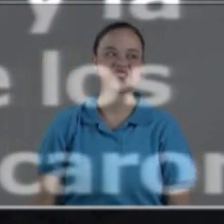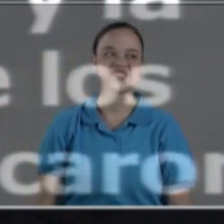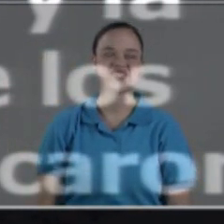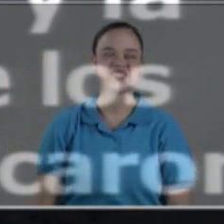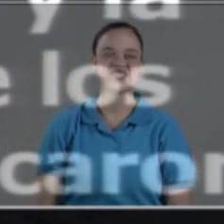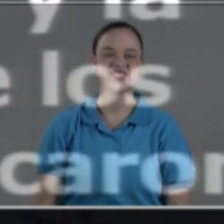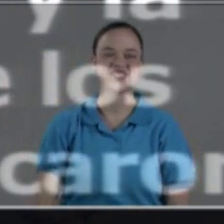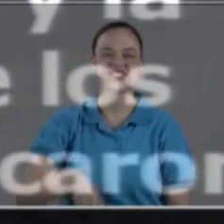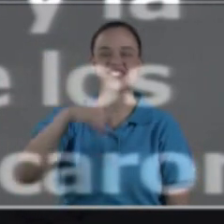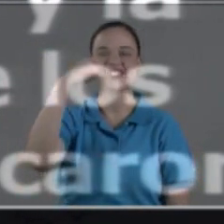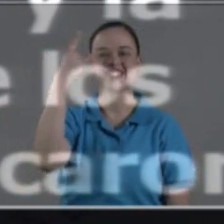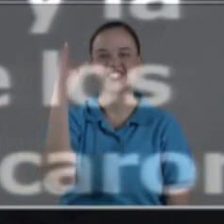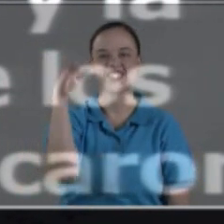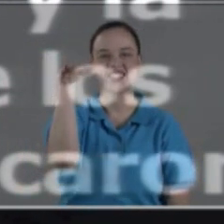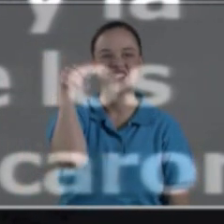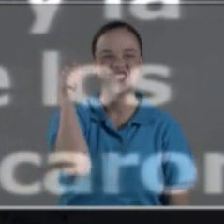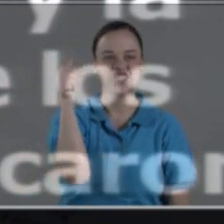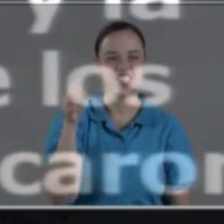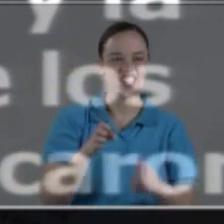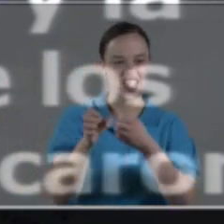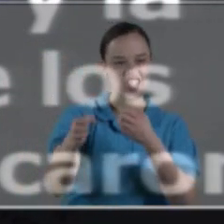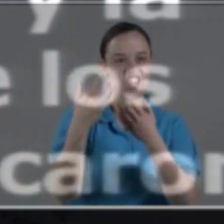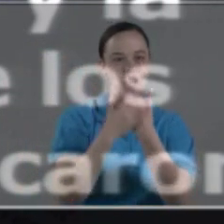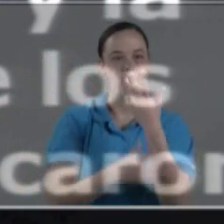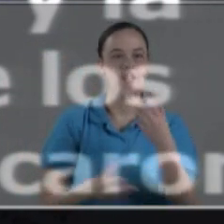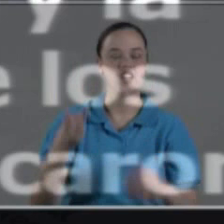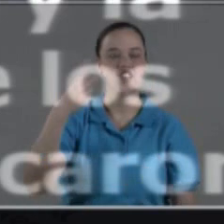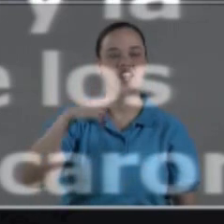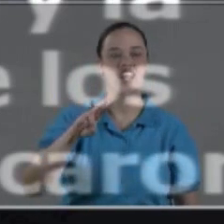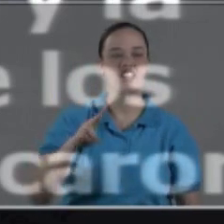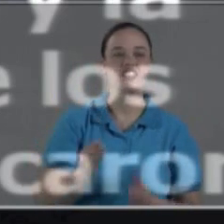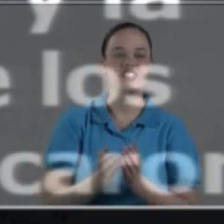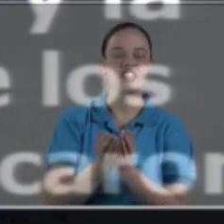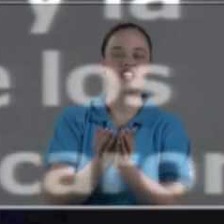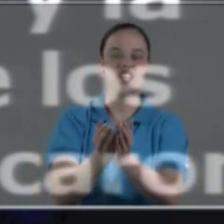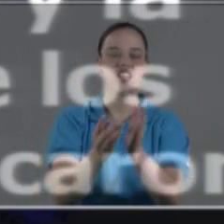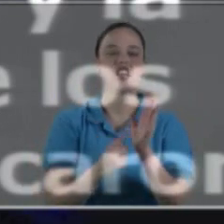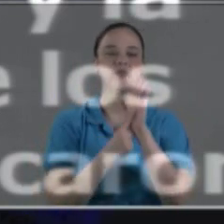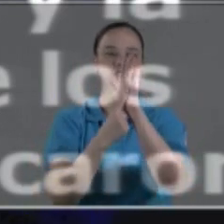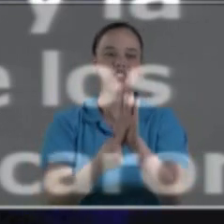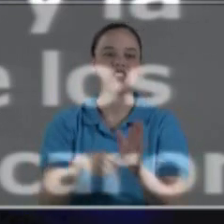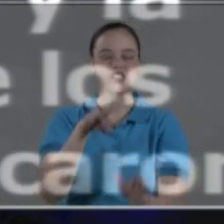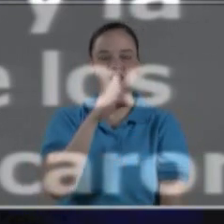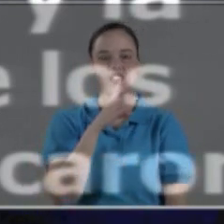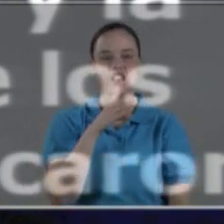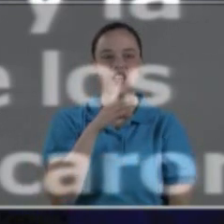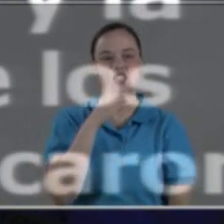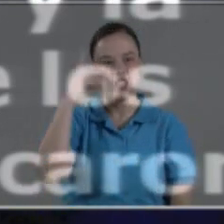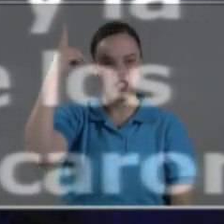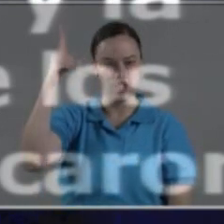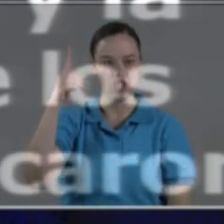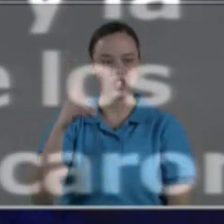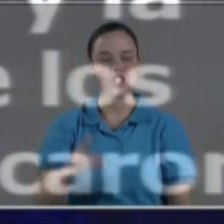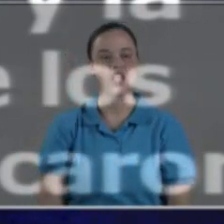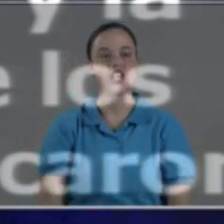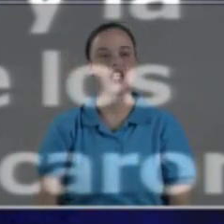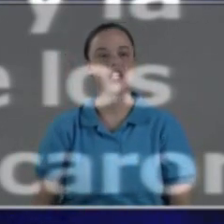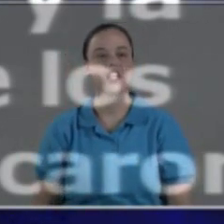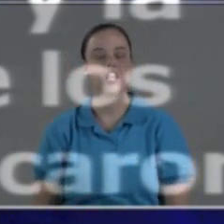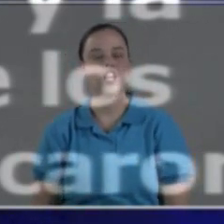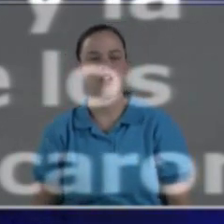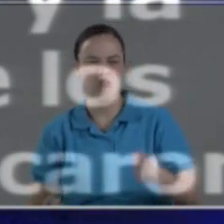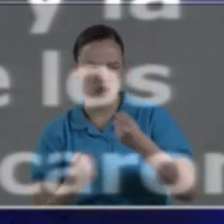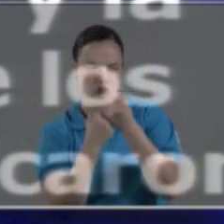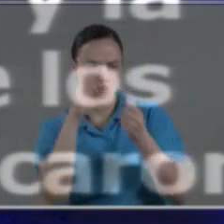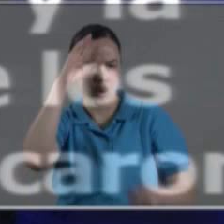usa extendió la mano hacia el arca de Dios y la sostuvo porque los bueyes casi